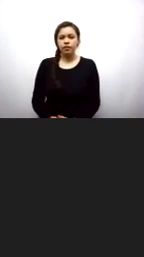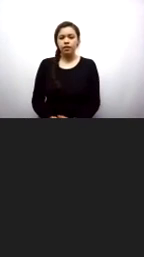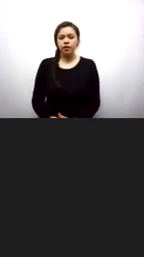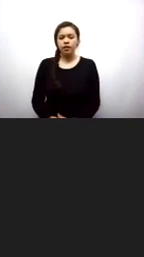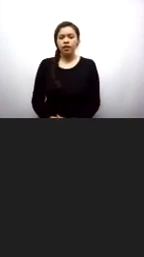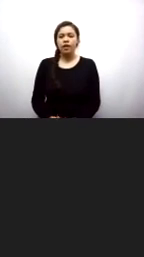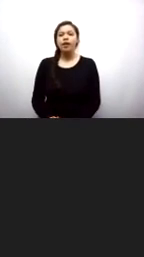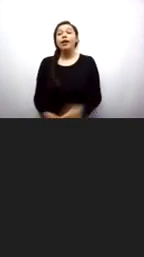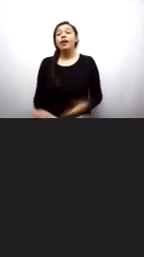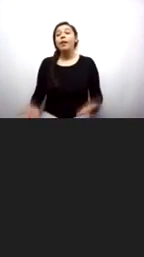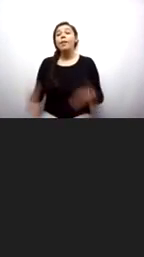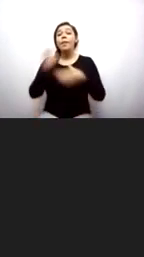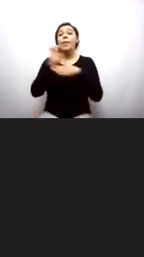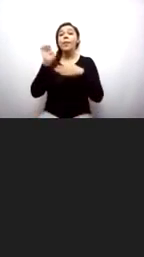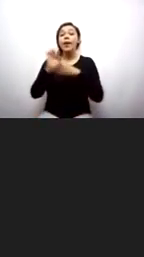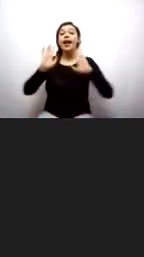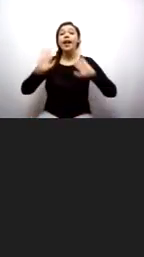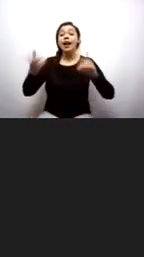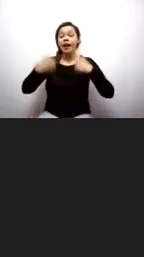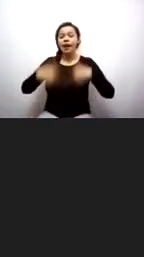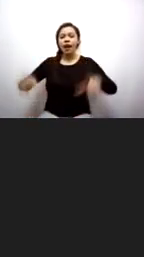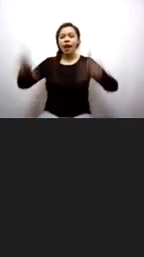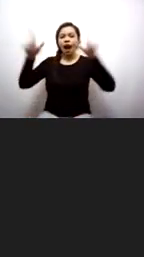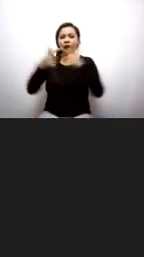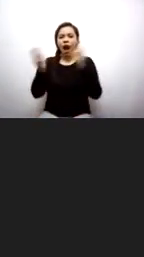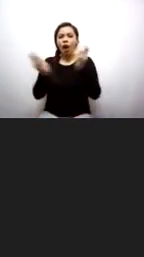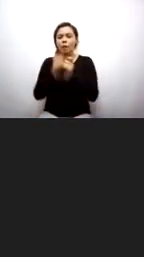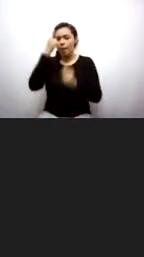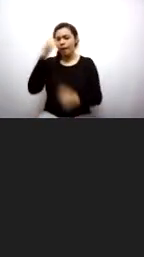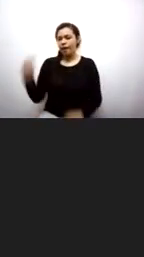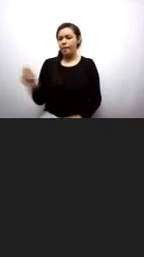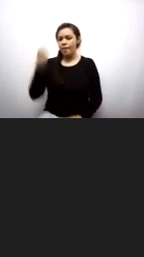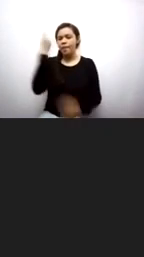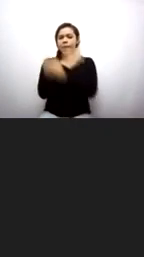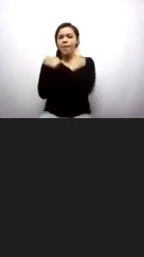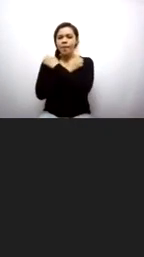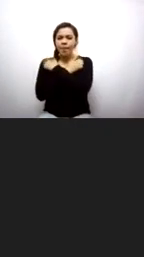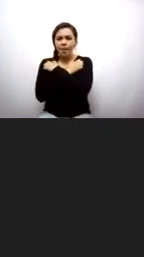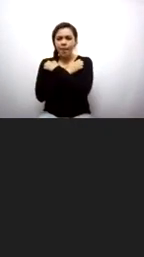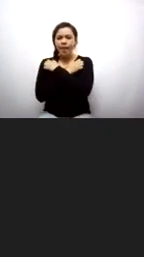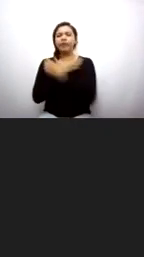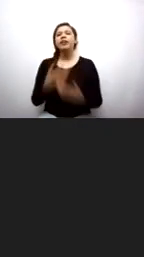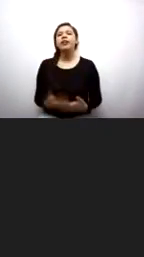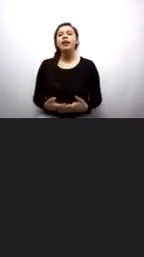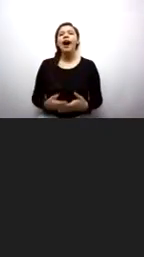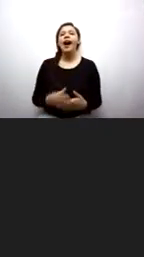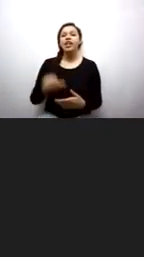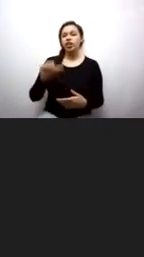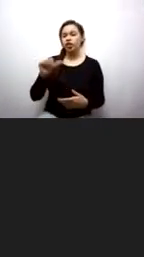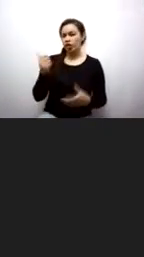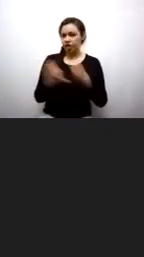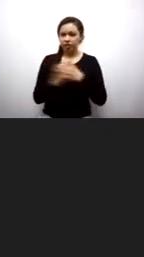Entonces, esta ya sería la pantalla del grupo de tecnología educativa. Aquí tenemos otro tipo de pestañas.